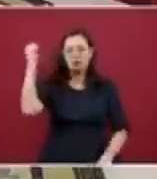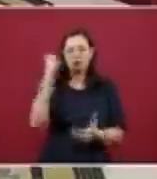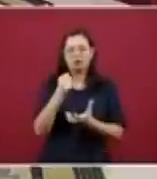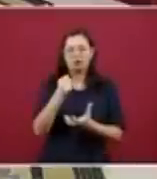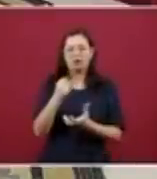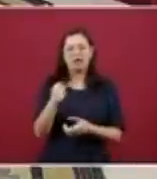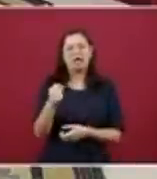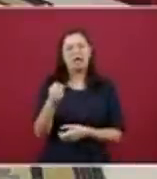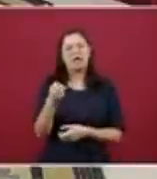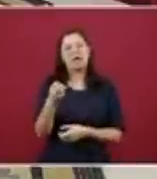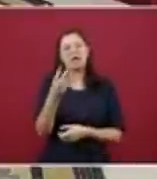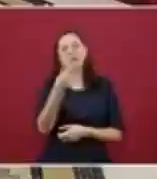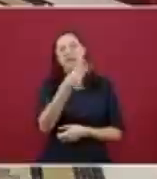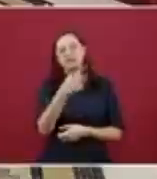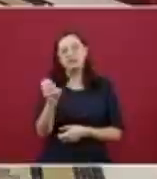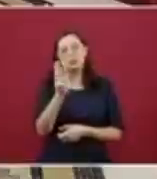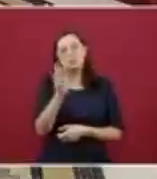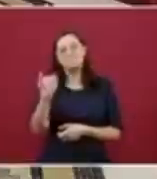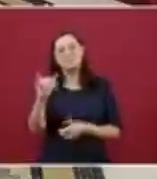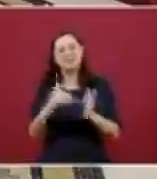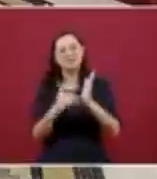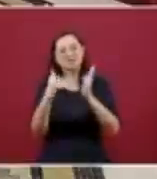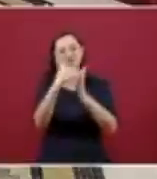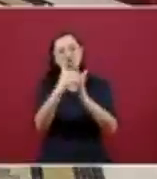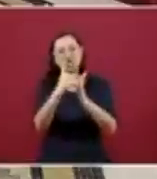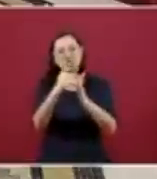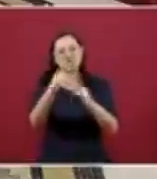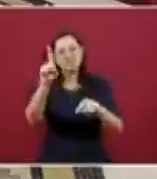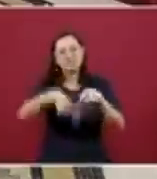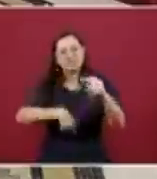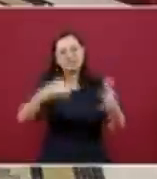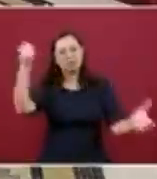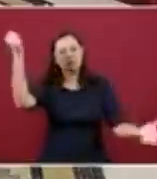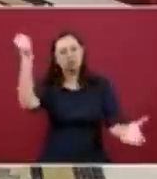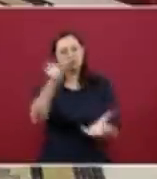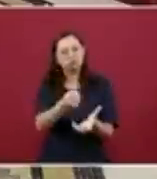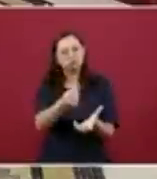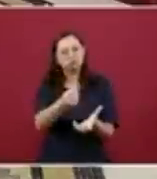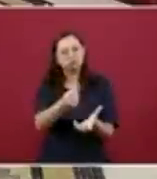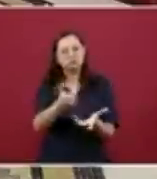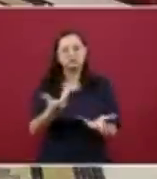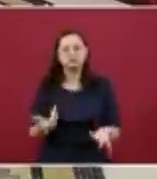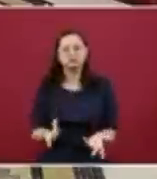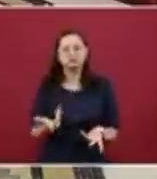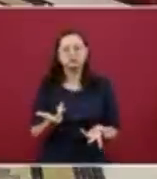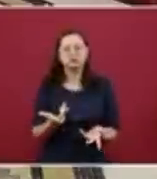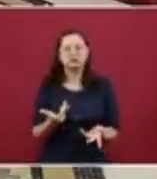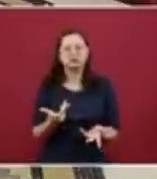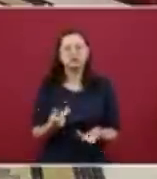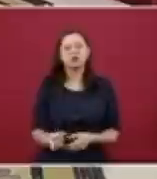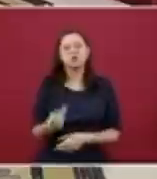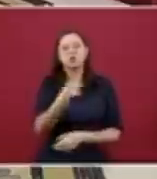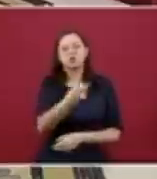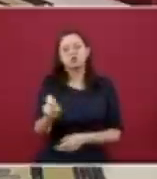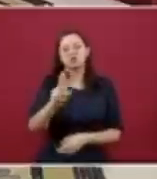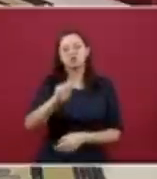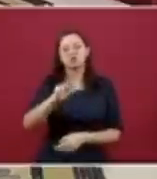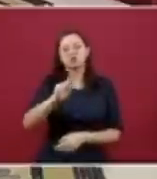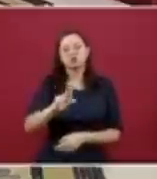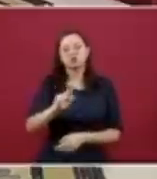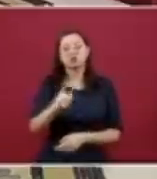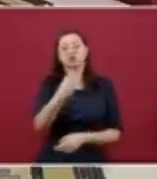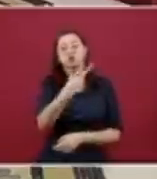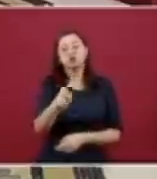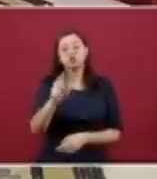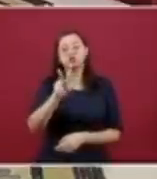Senado le recortó 300 millones de pesos y por lo tanto pues ya despidieron a